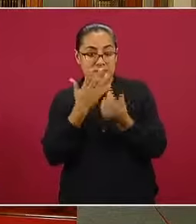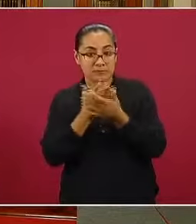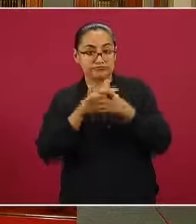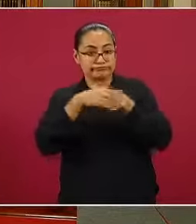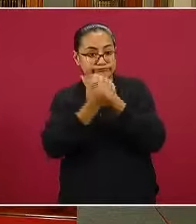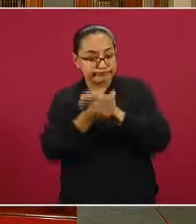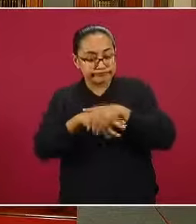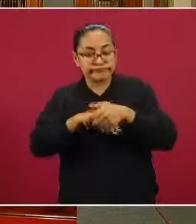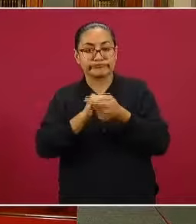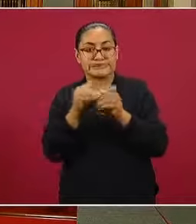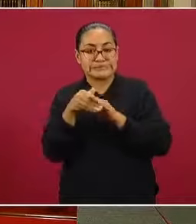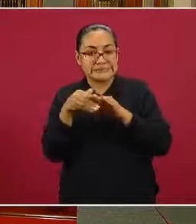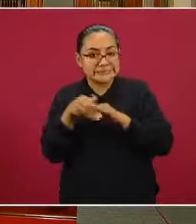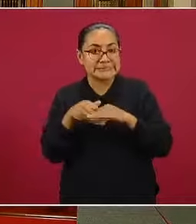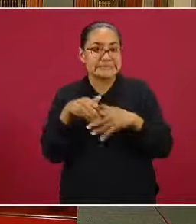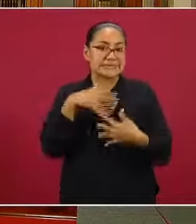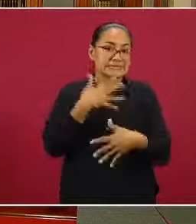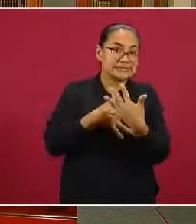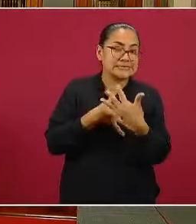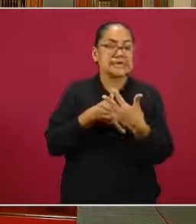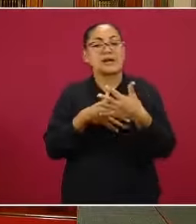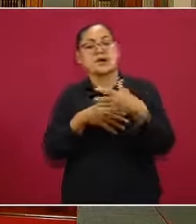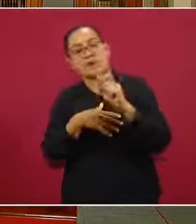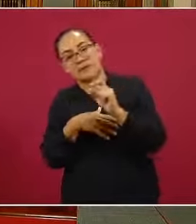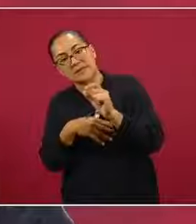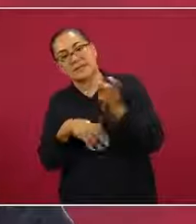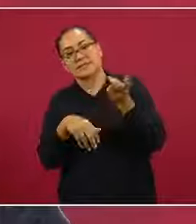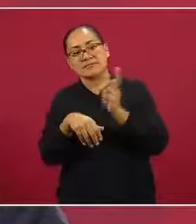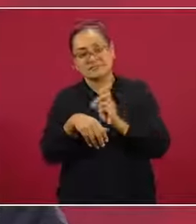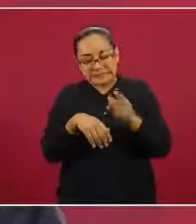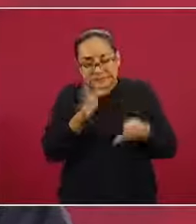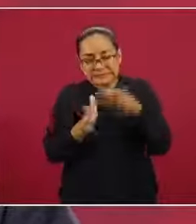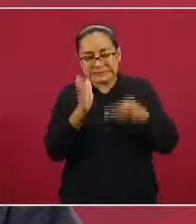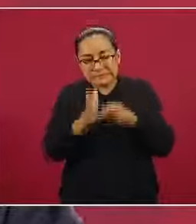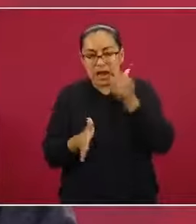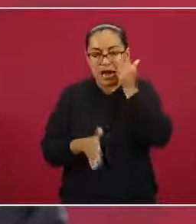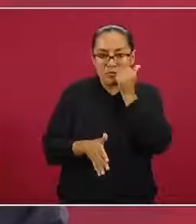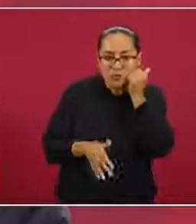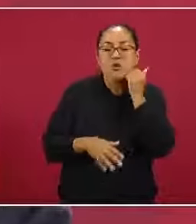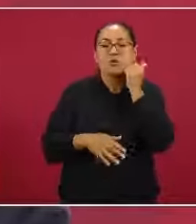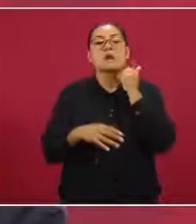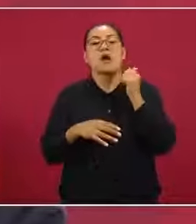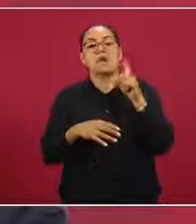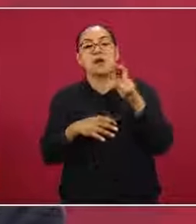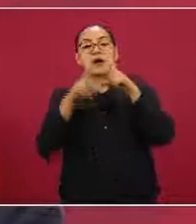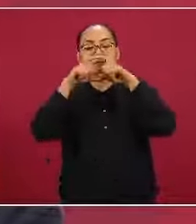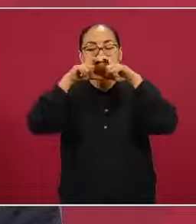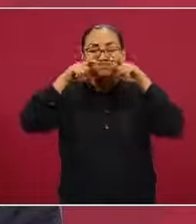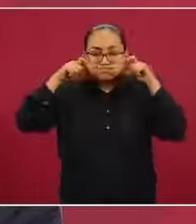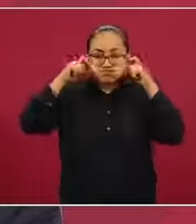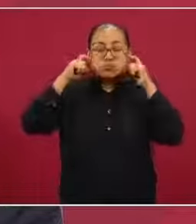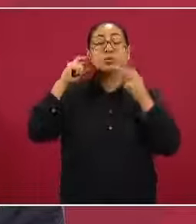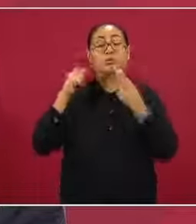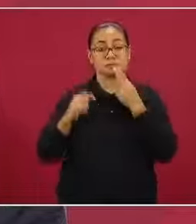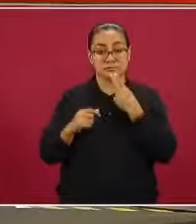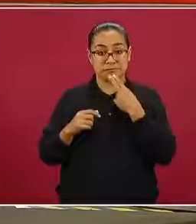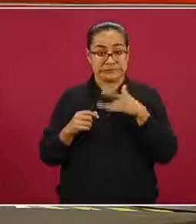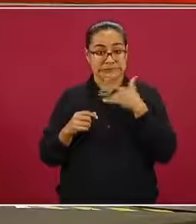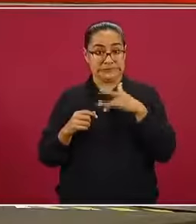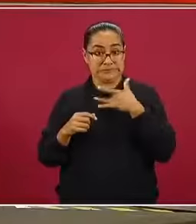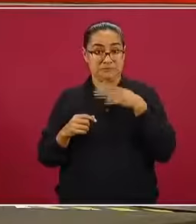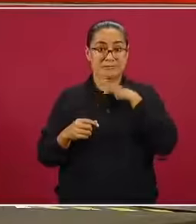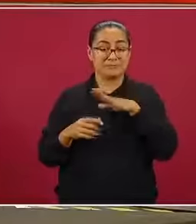jabón preferentemente, usar nuestro cubrebocas, particularmente en espacios públicos cerrados, y si tenemos síntomas, no salir